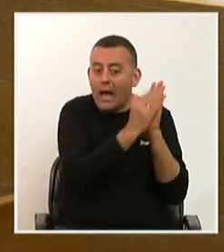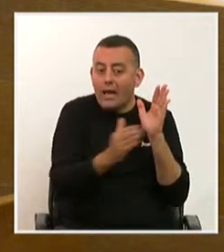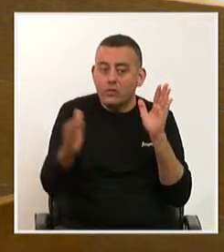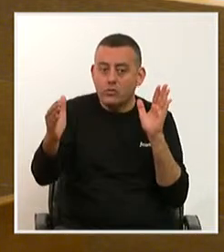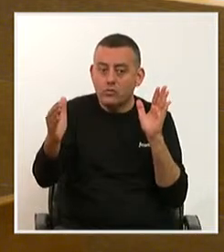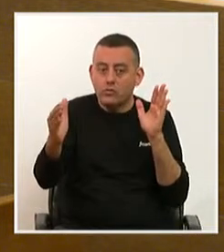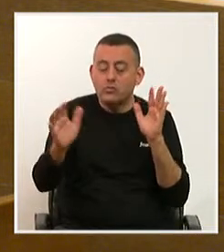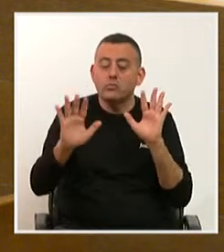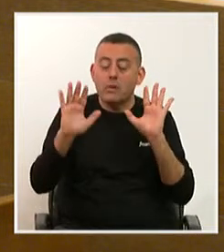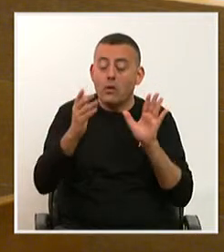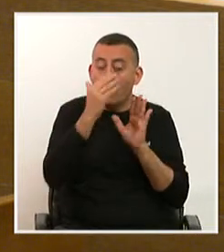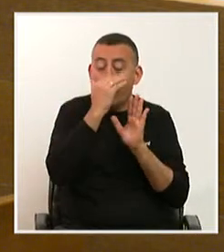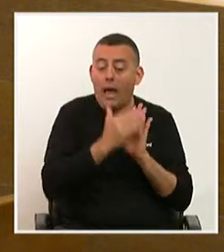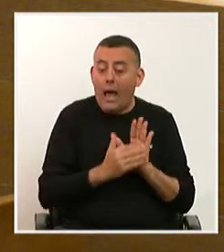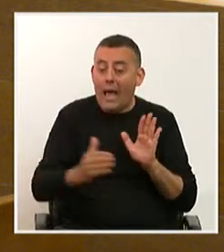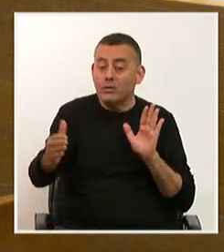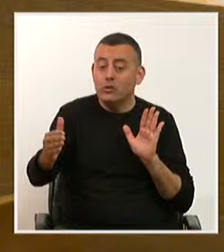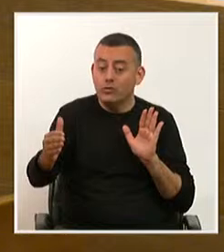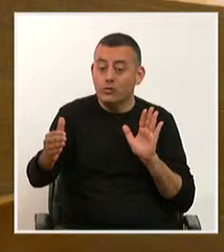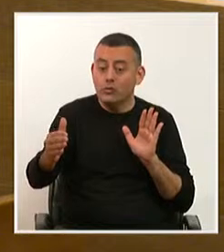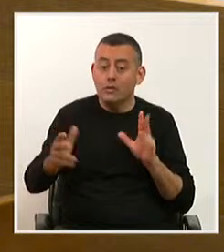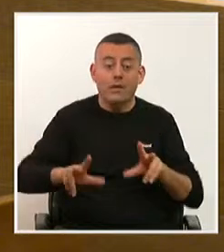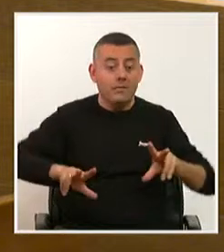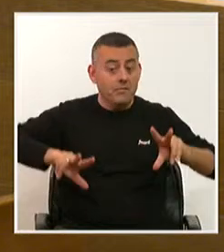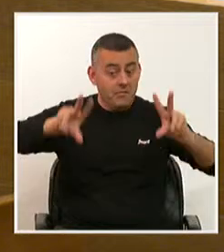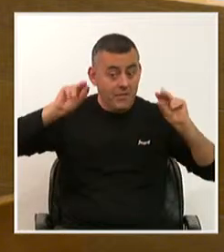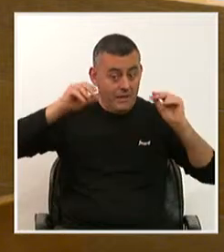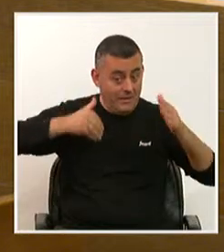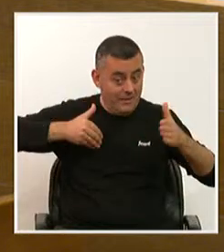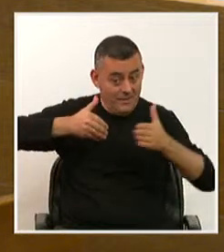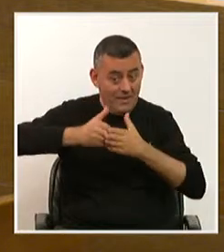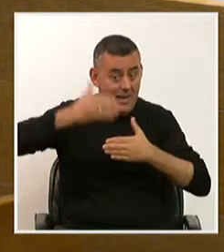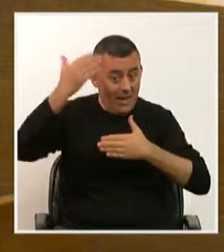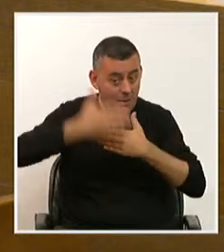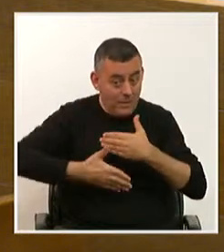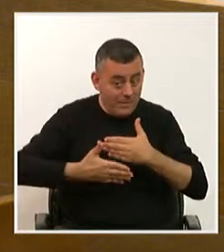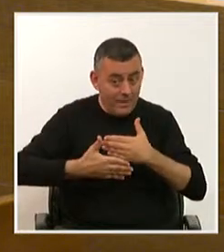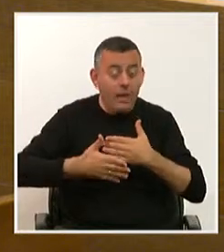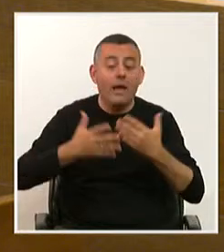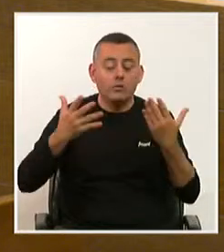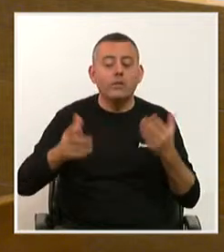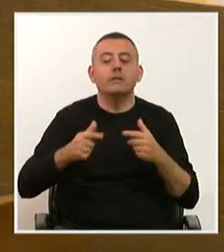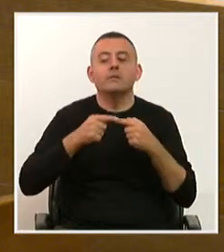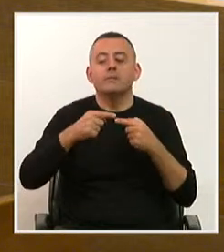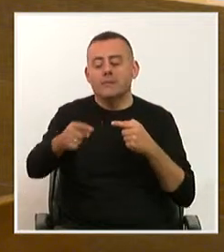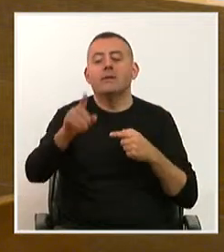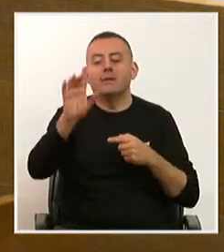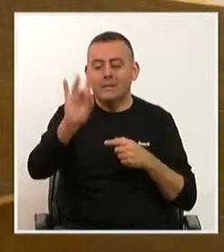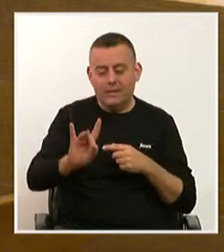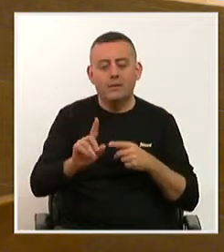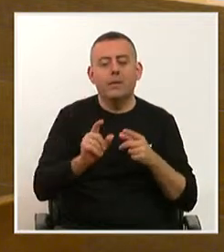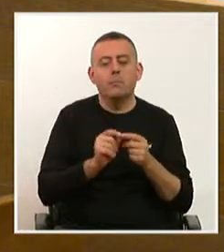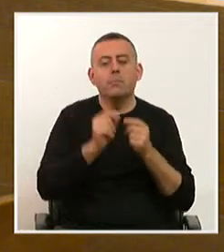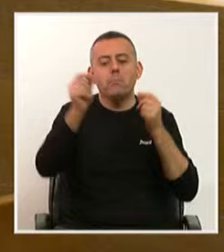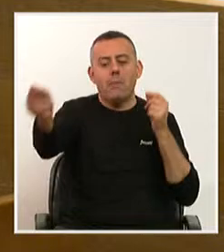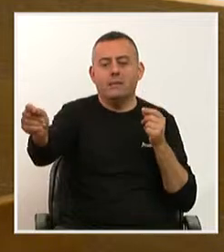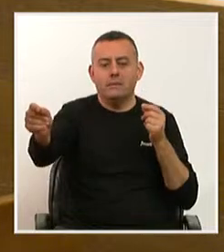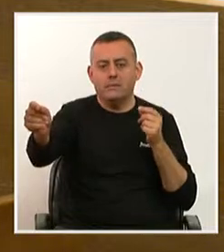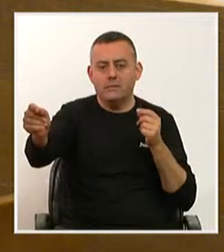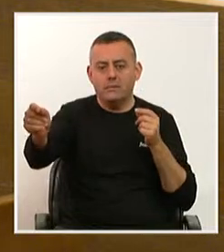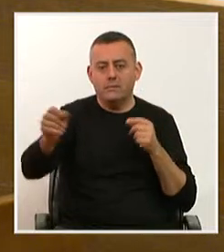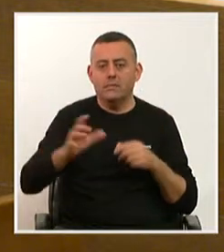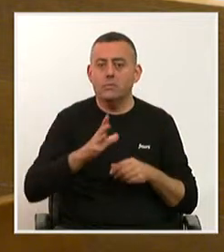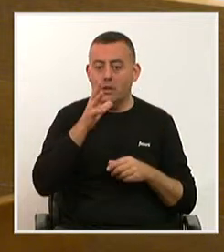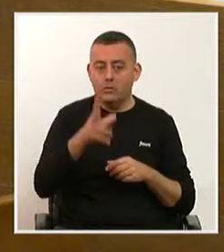distancia de 850 Met por tanto tienen que cerrar Eso hace que las empresas que tienen la autorización ya caducada no tengan que tener